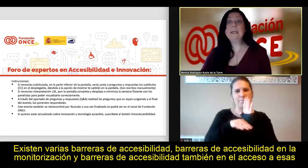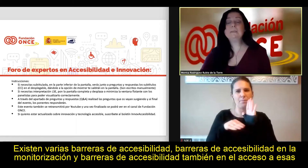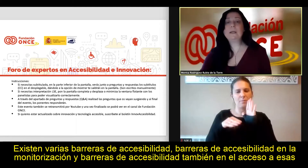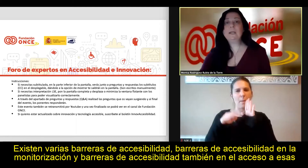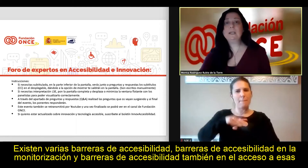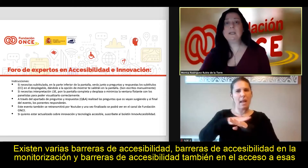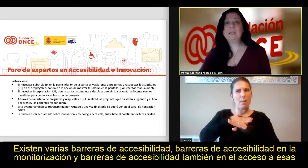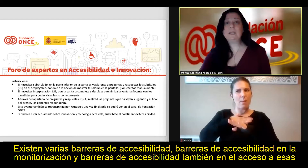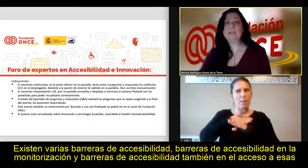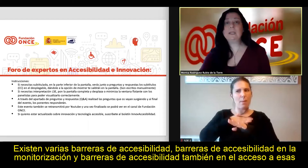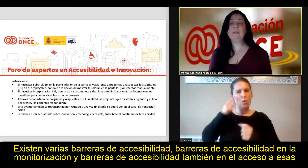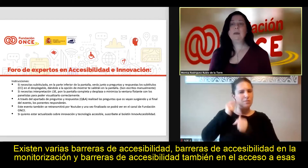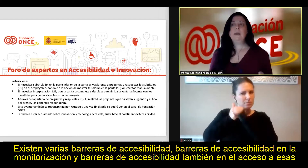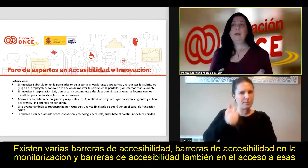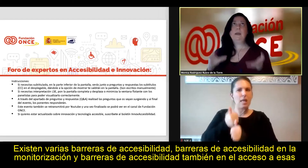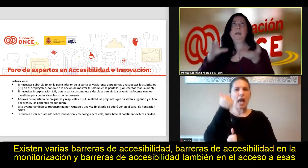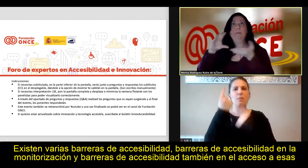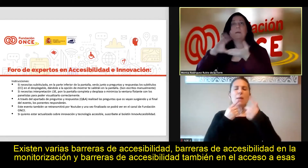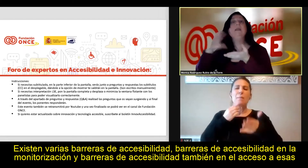varias barreras de accesibilidad,